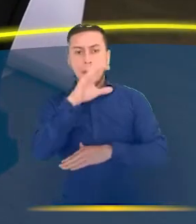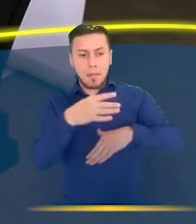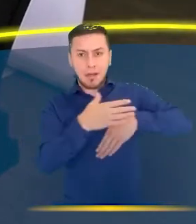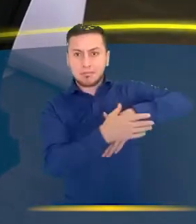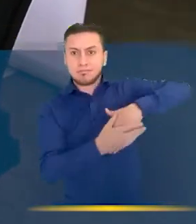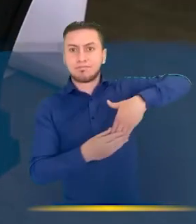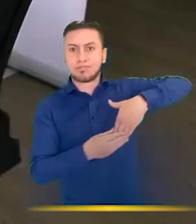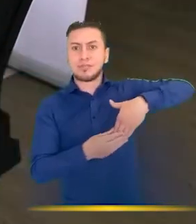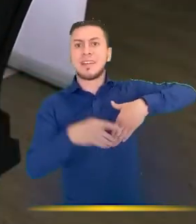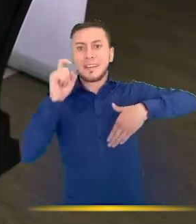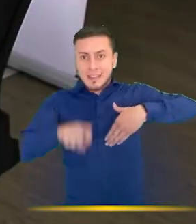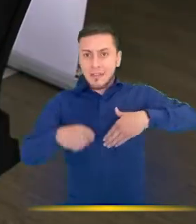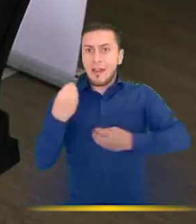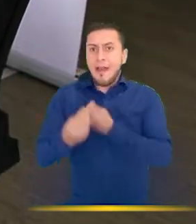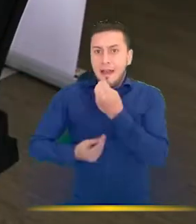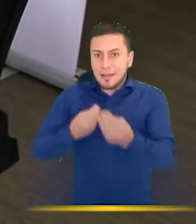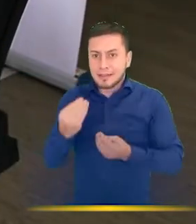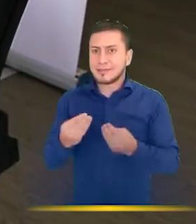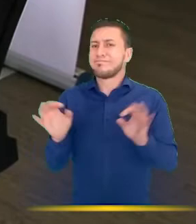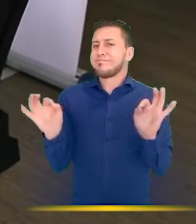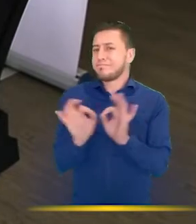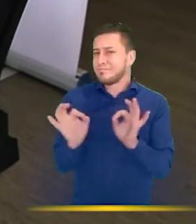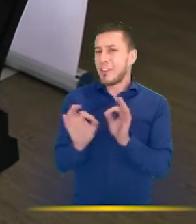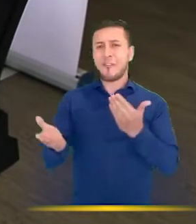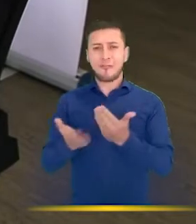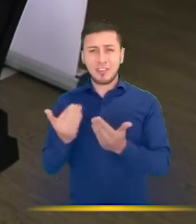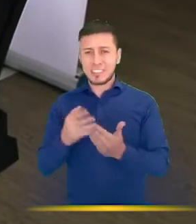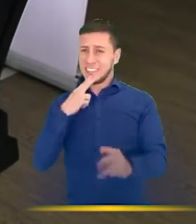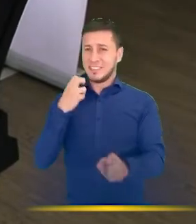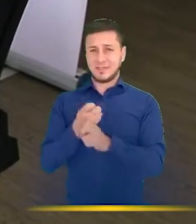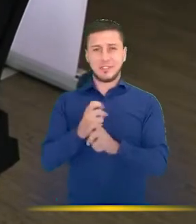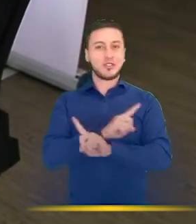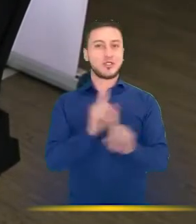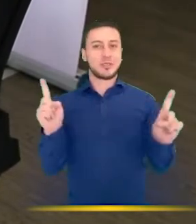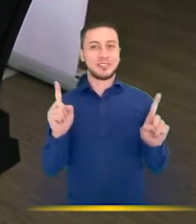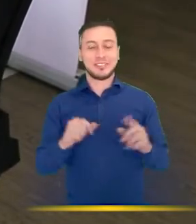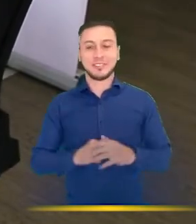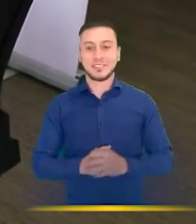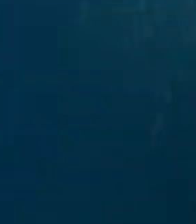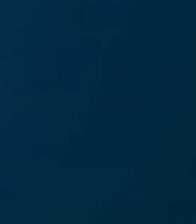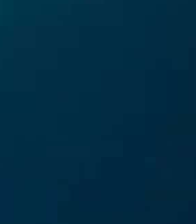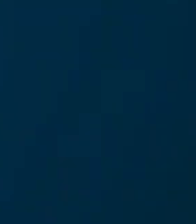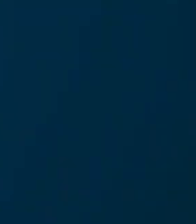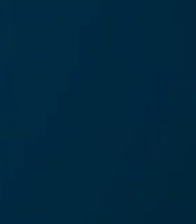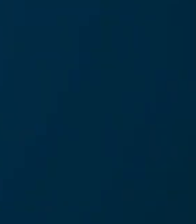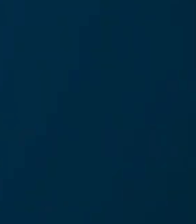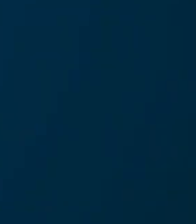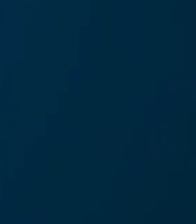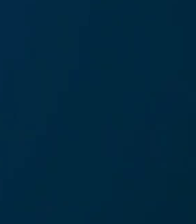andina. Entonces es una maravilla, hay que tenerla, hay que sacarla, es sencillo, es fácil, no es complicado.